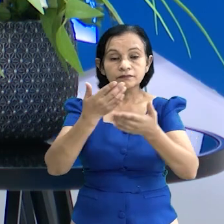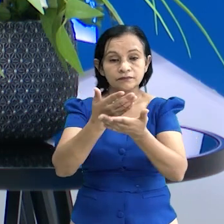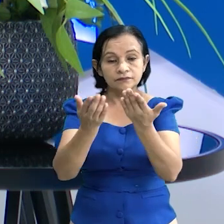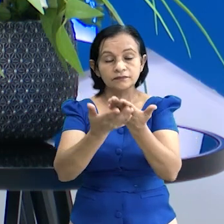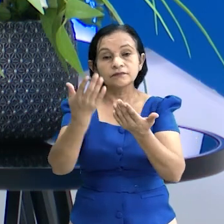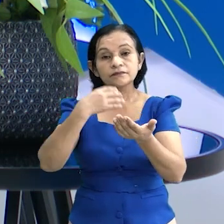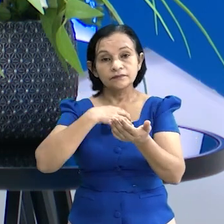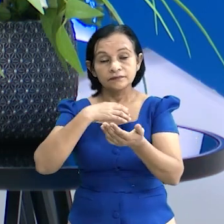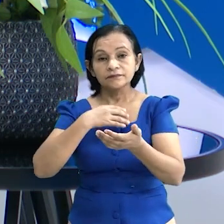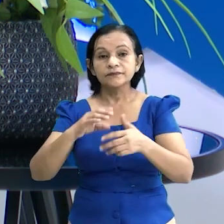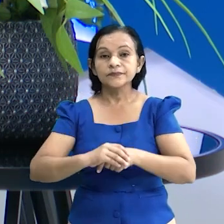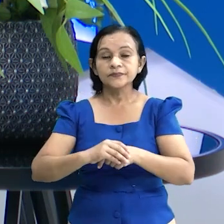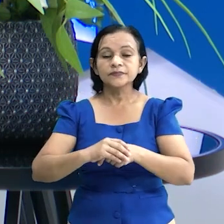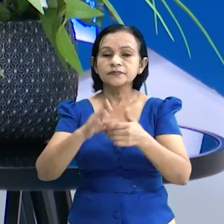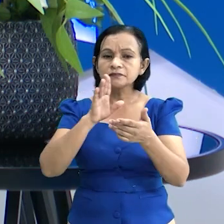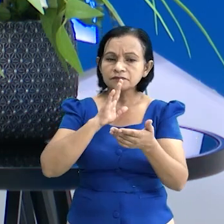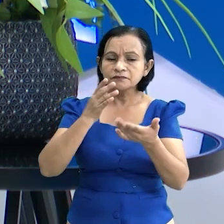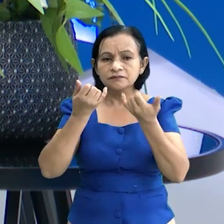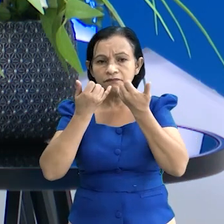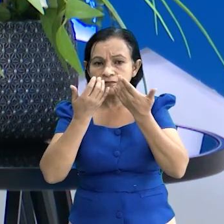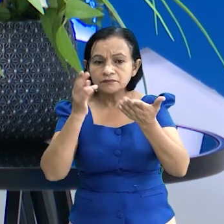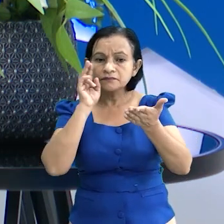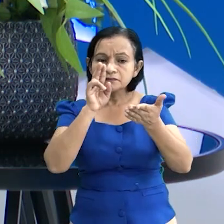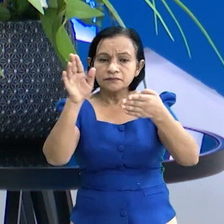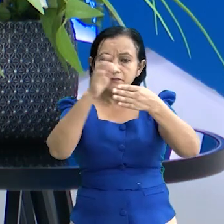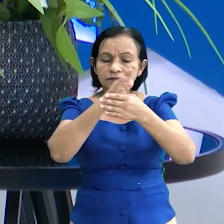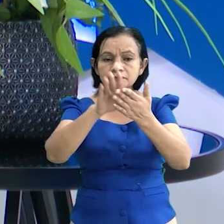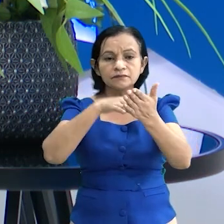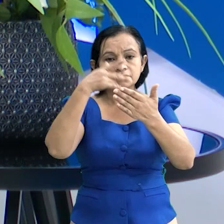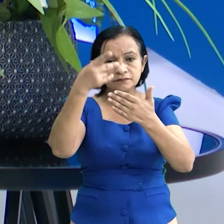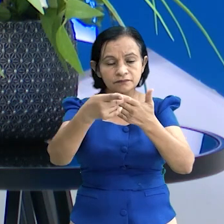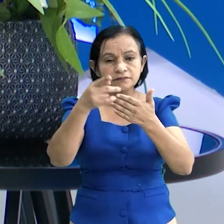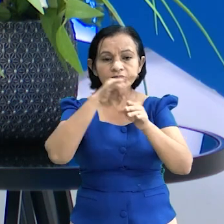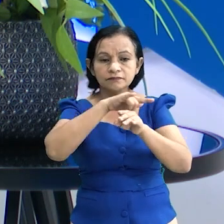está en nuestras manos. Para comentar, sugerir, ver esta edición y